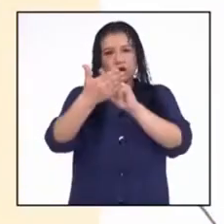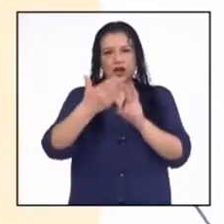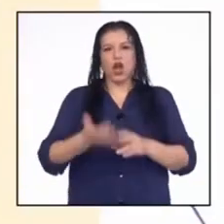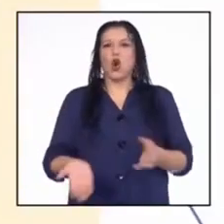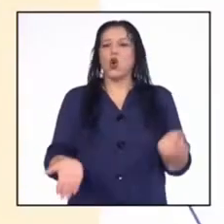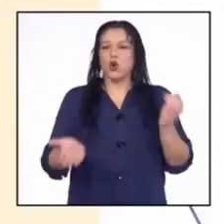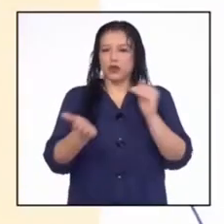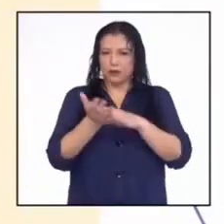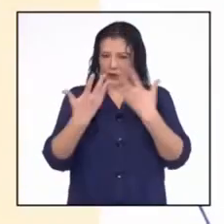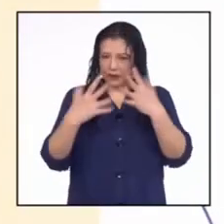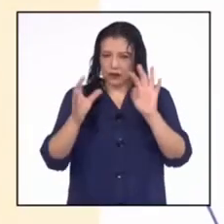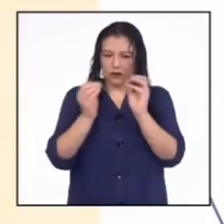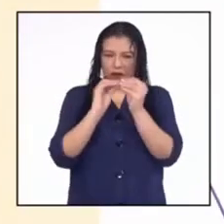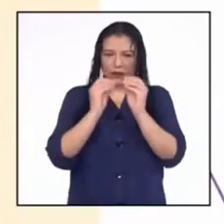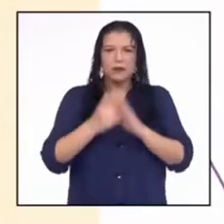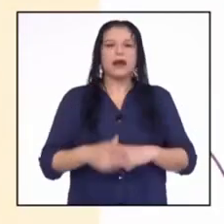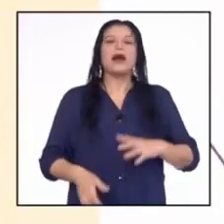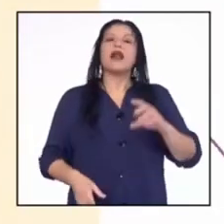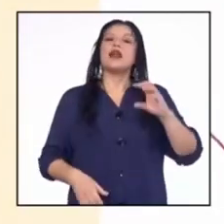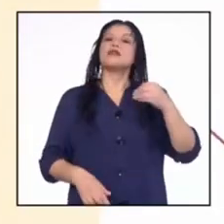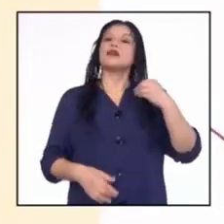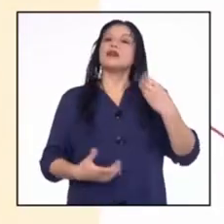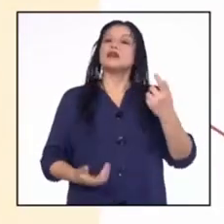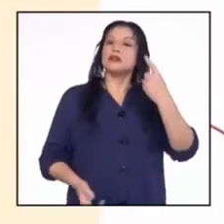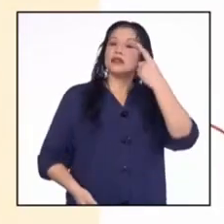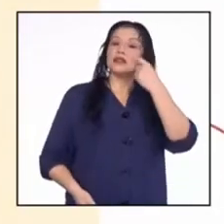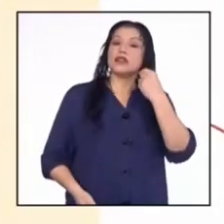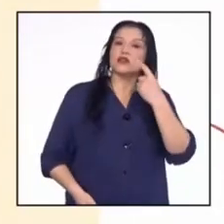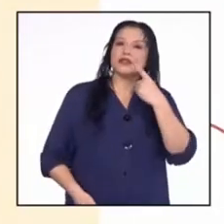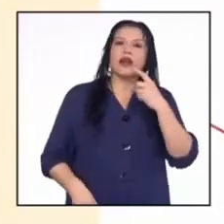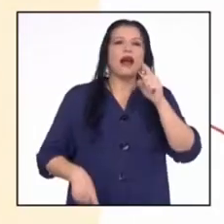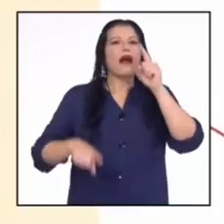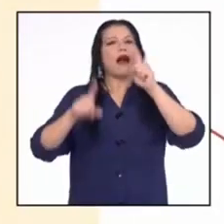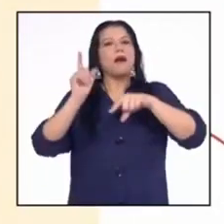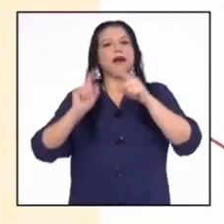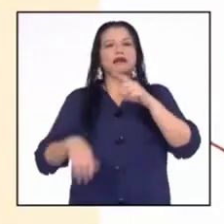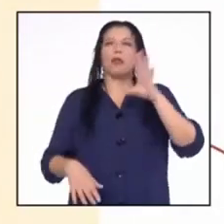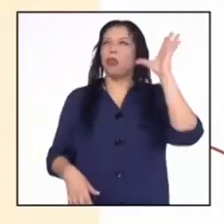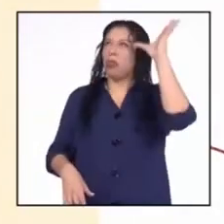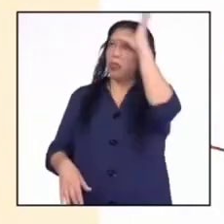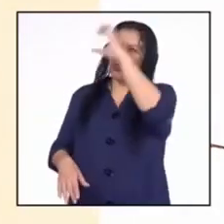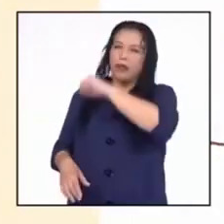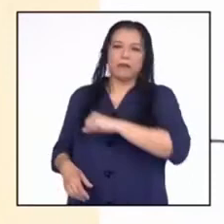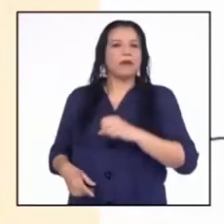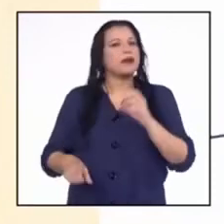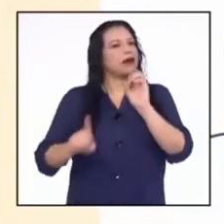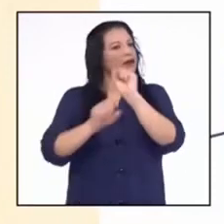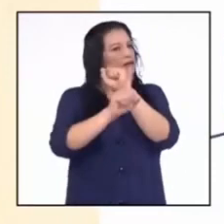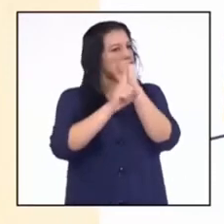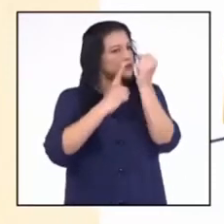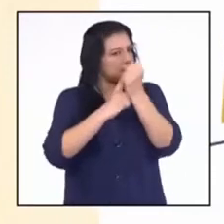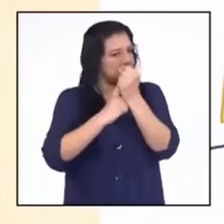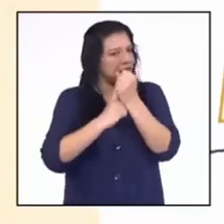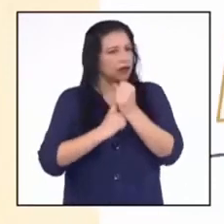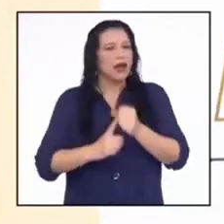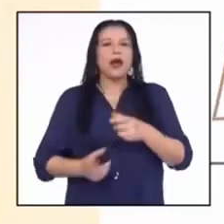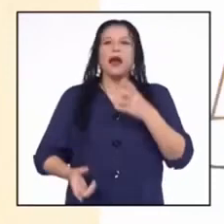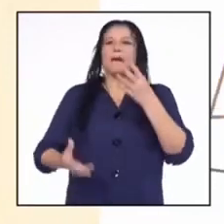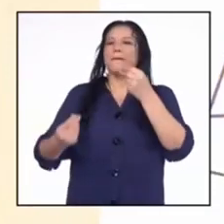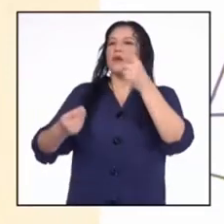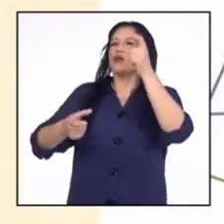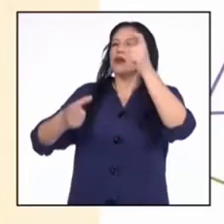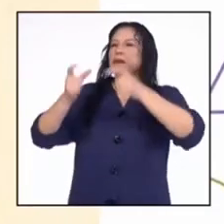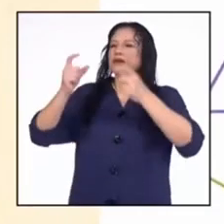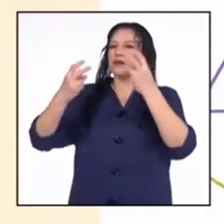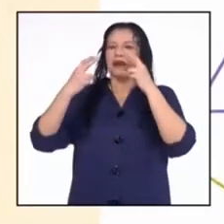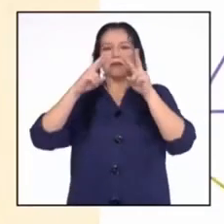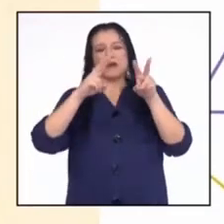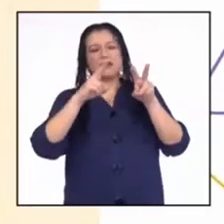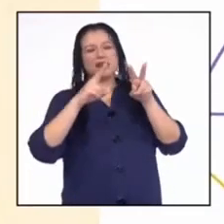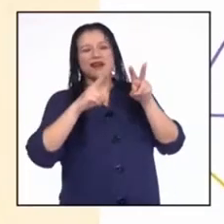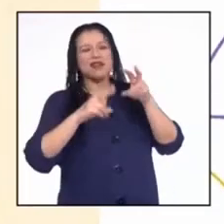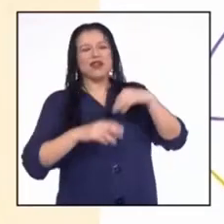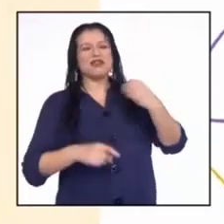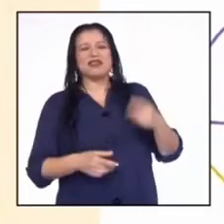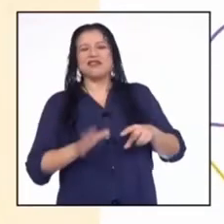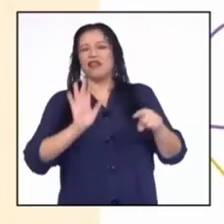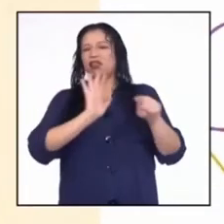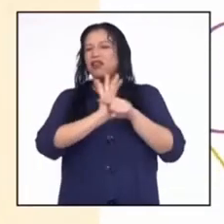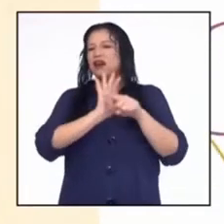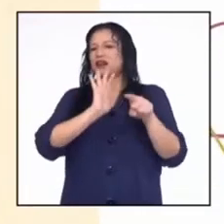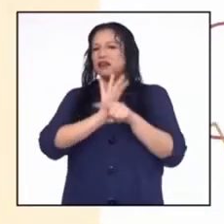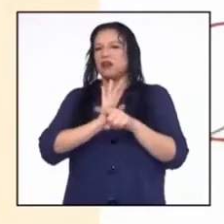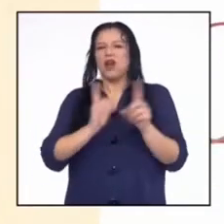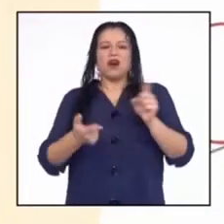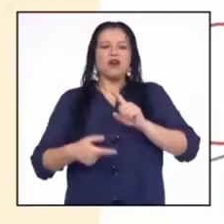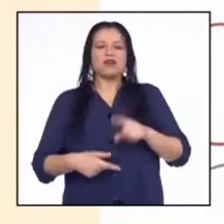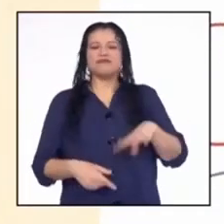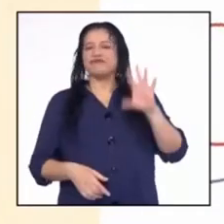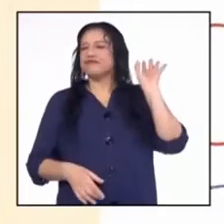nuevamente. Las y los adolescentes a veces son invisibles para la sociedad. Son vistos de una forma negativa o simplemente no